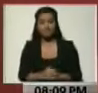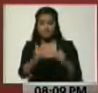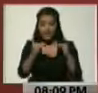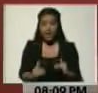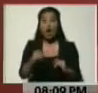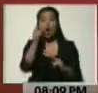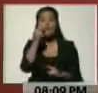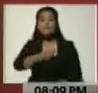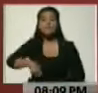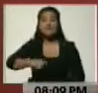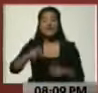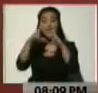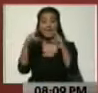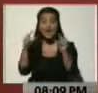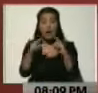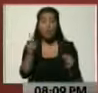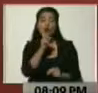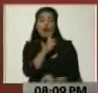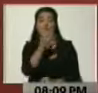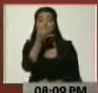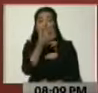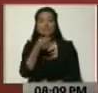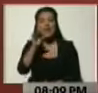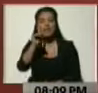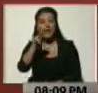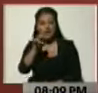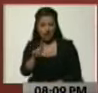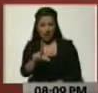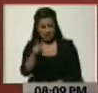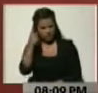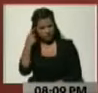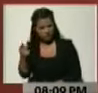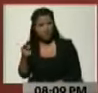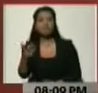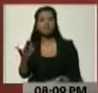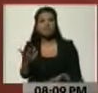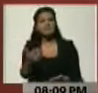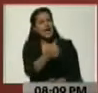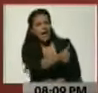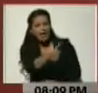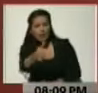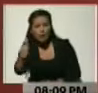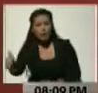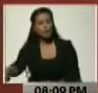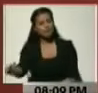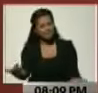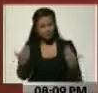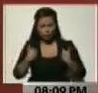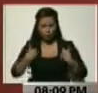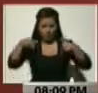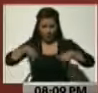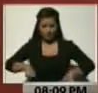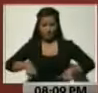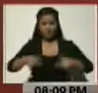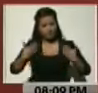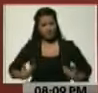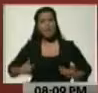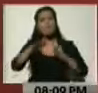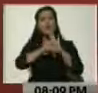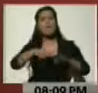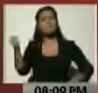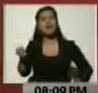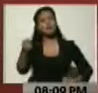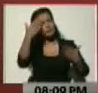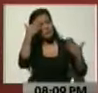Daniel Ortega, a todos y a todas, desde aquí, desde su programa con el mazo dando. Los ataques